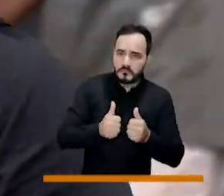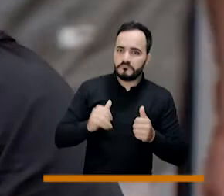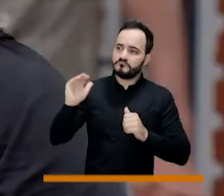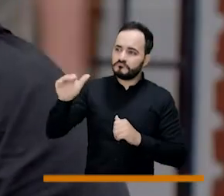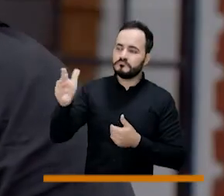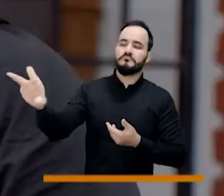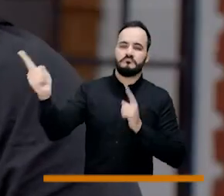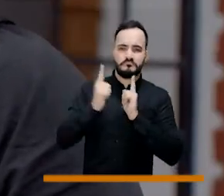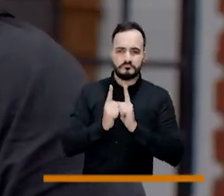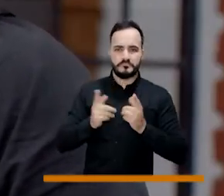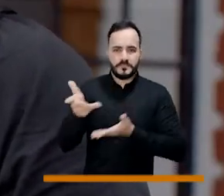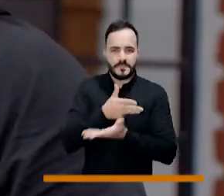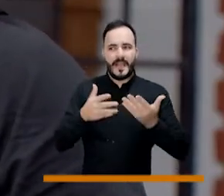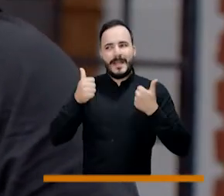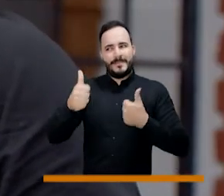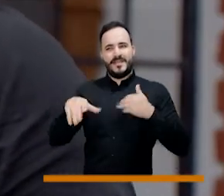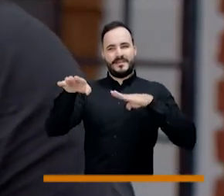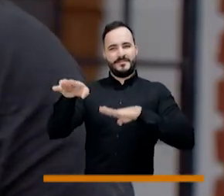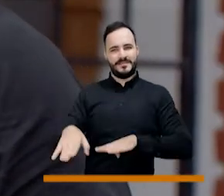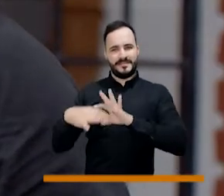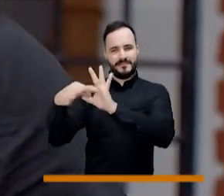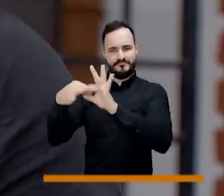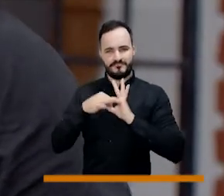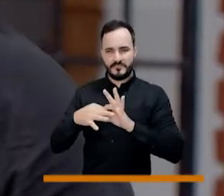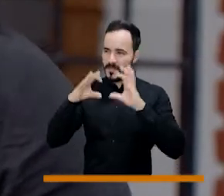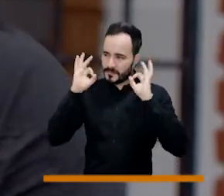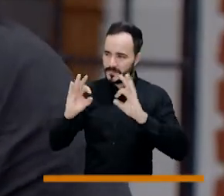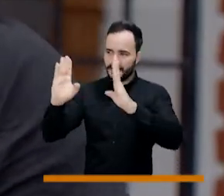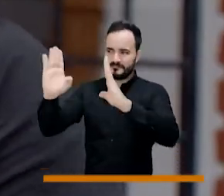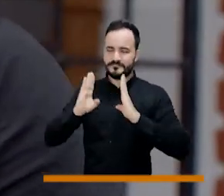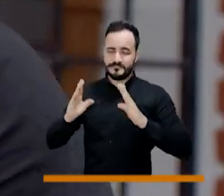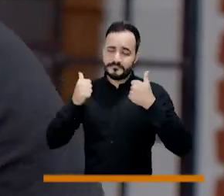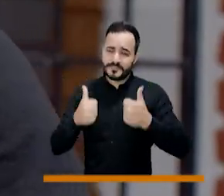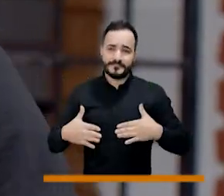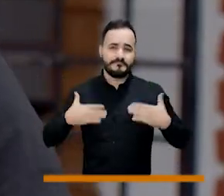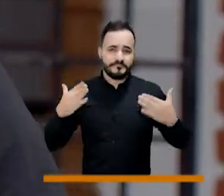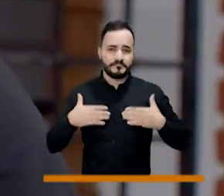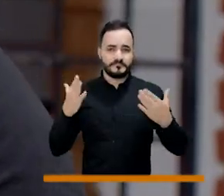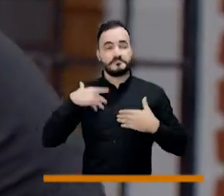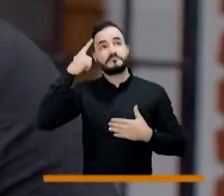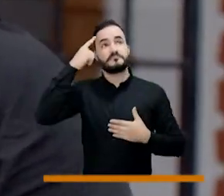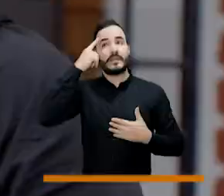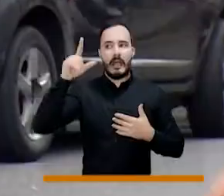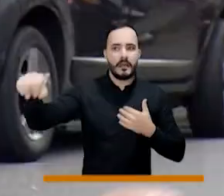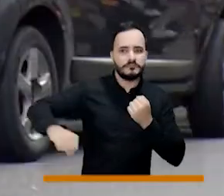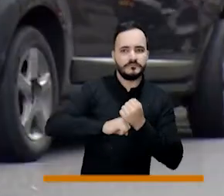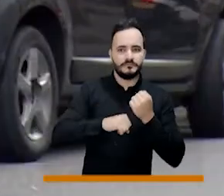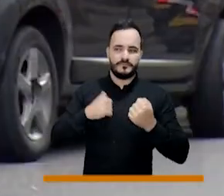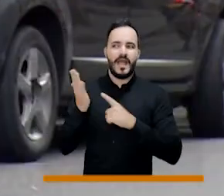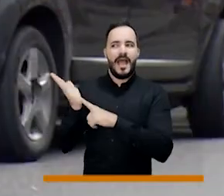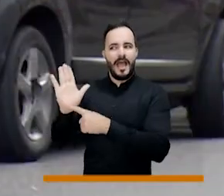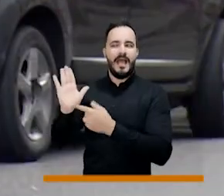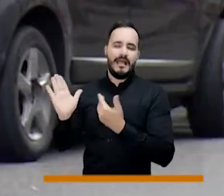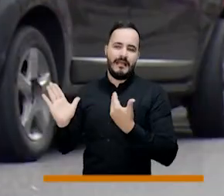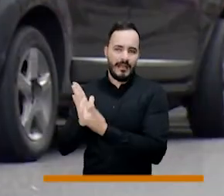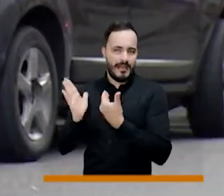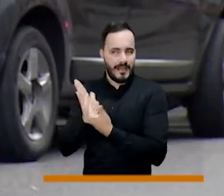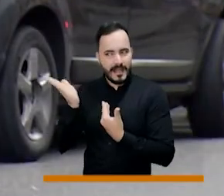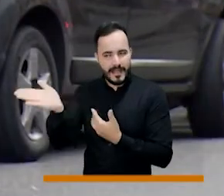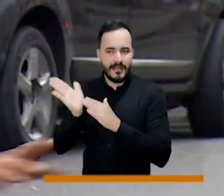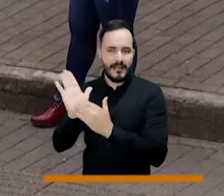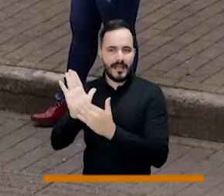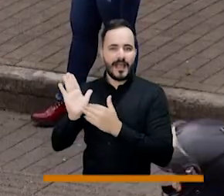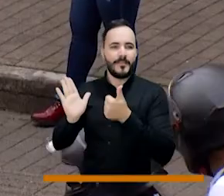respeta, acompaña, es un representante digno del trabajo que nosotros queremos también hacer y siempre contamos como con el apoyo de